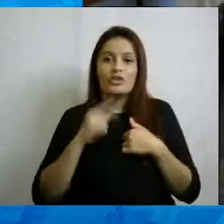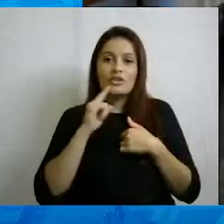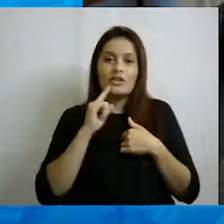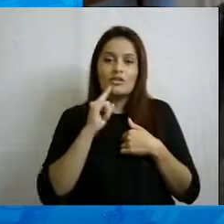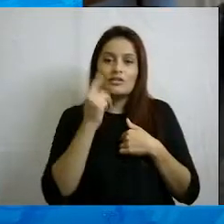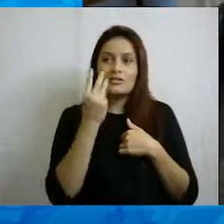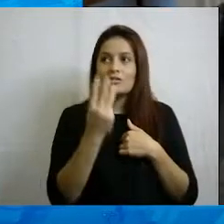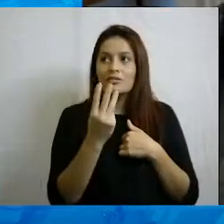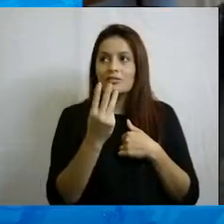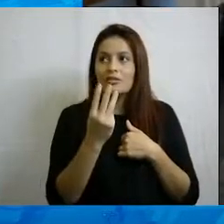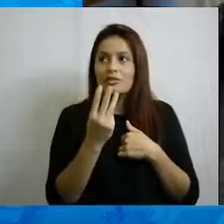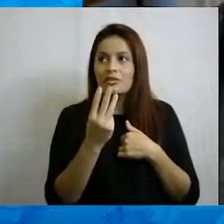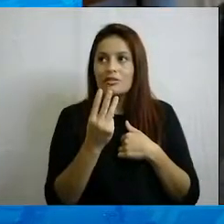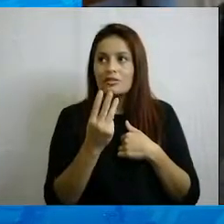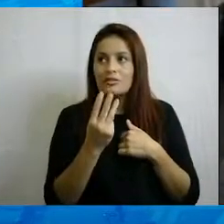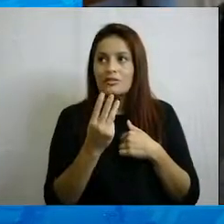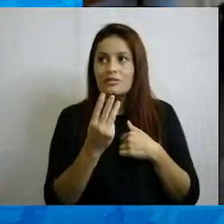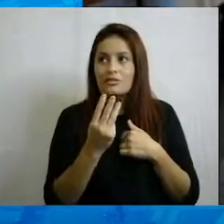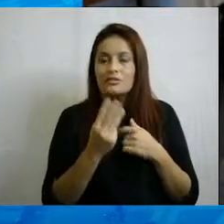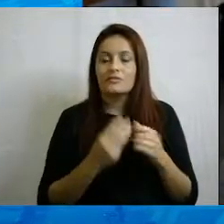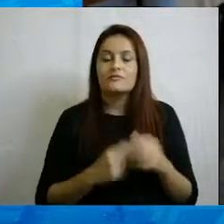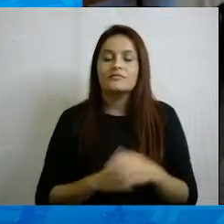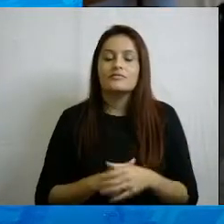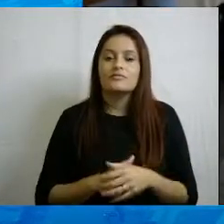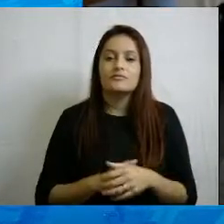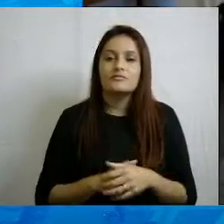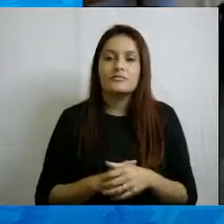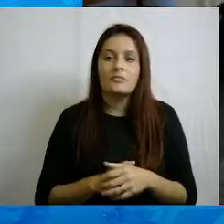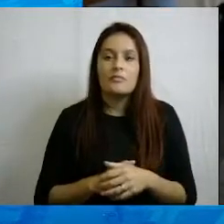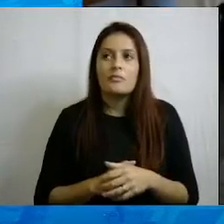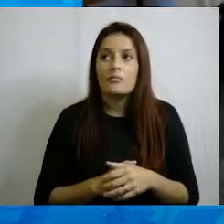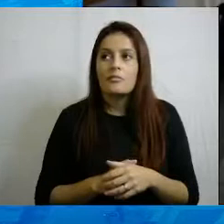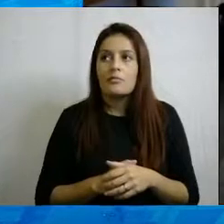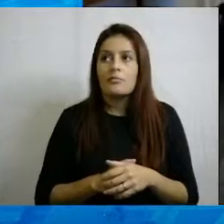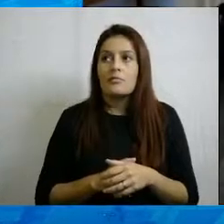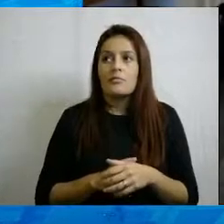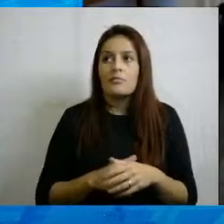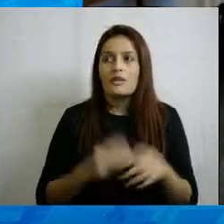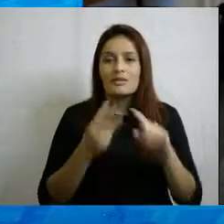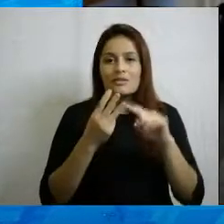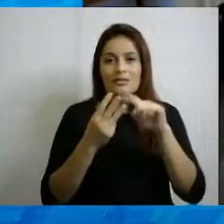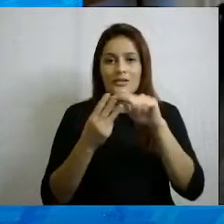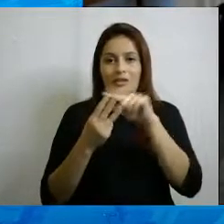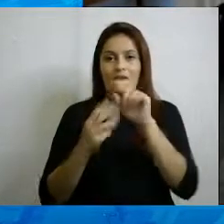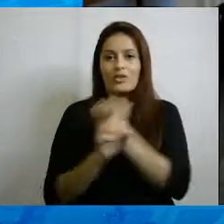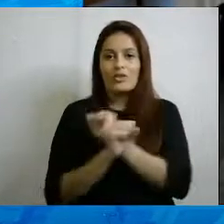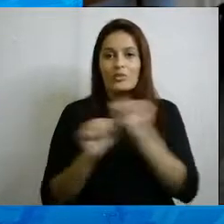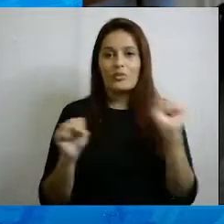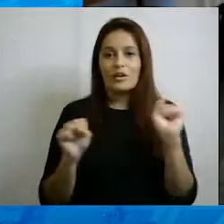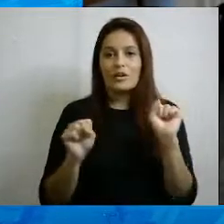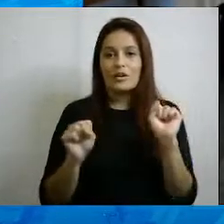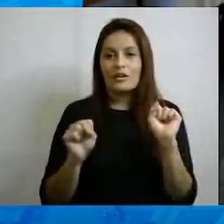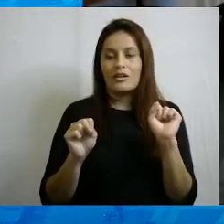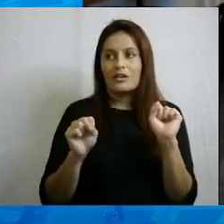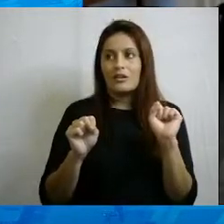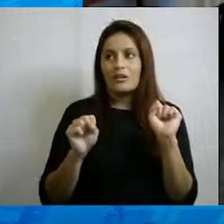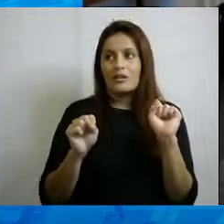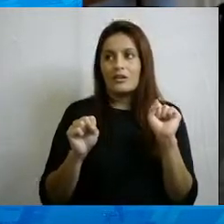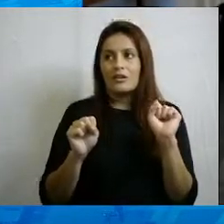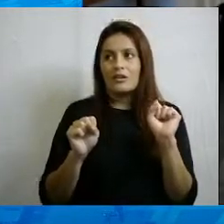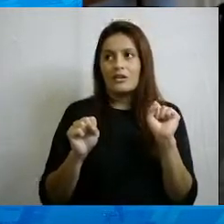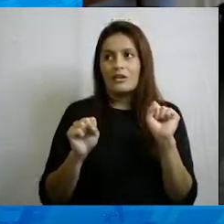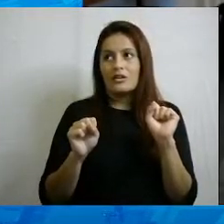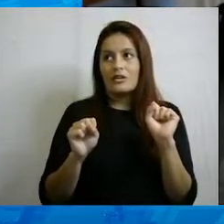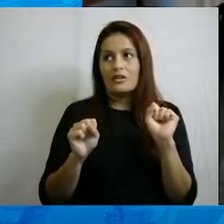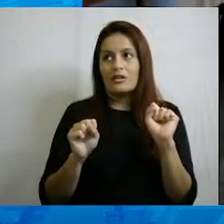mamás que tenían niñitas Down. Ellas no podían salir a la calle a trabajar porque esas niñitas son delicadas, hay que saberlas